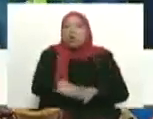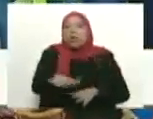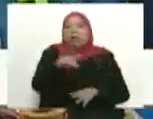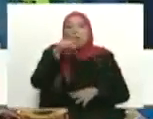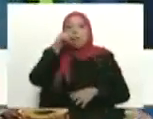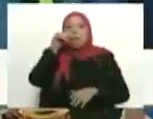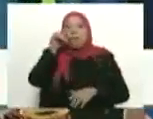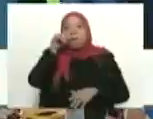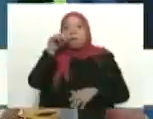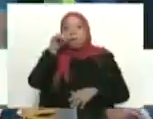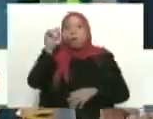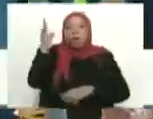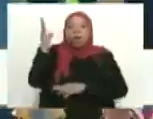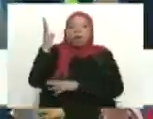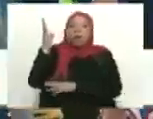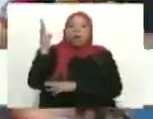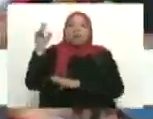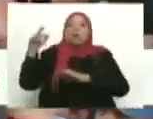hombres de